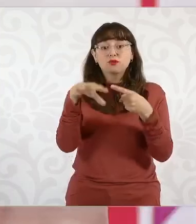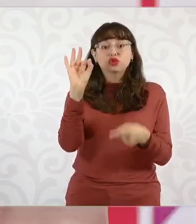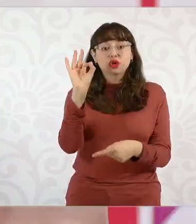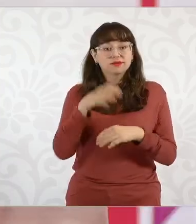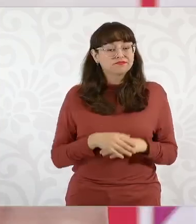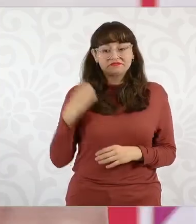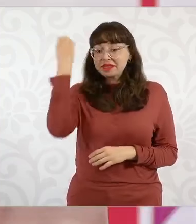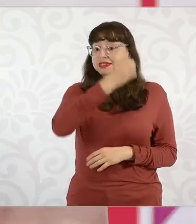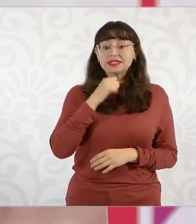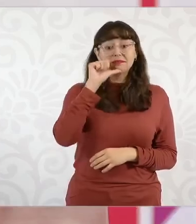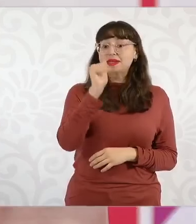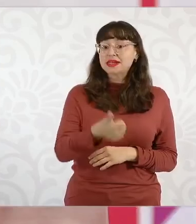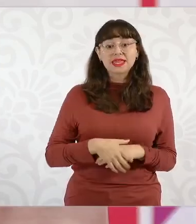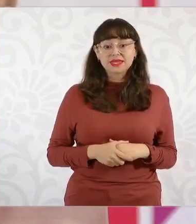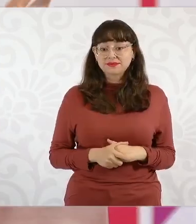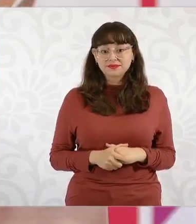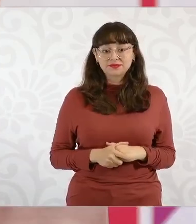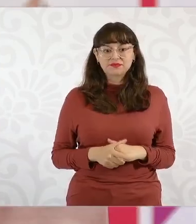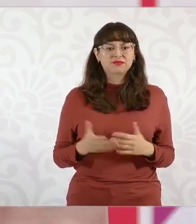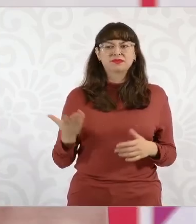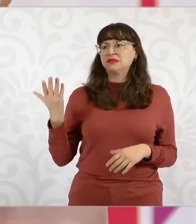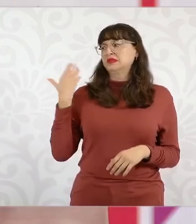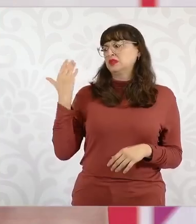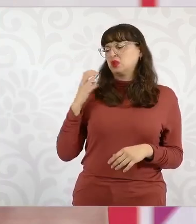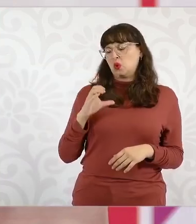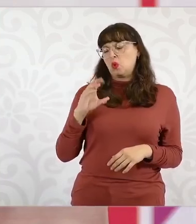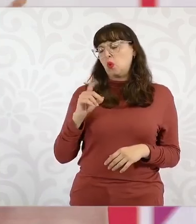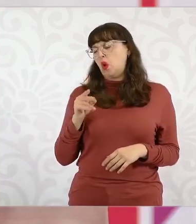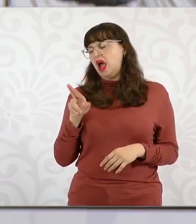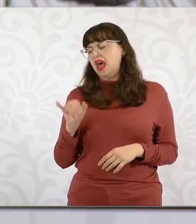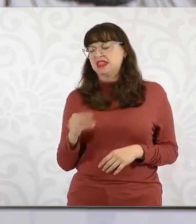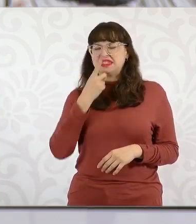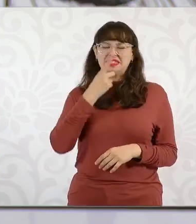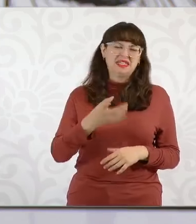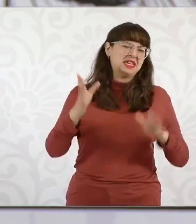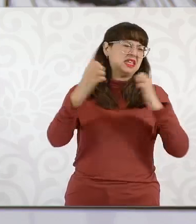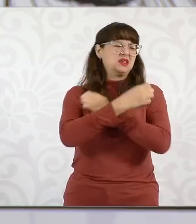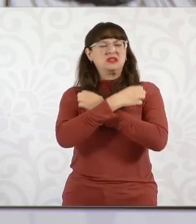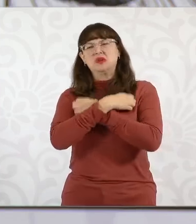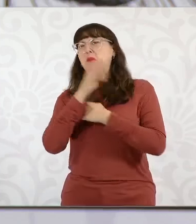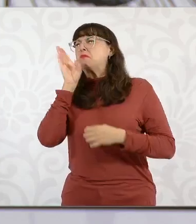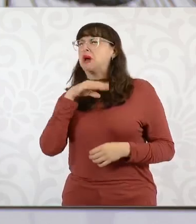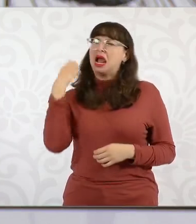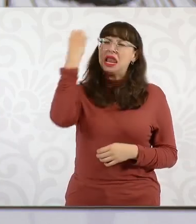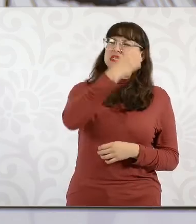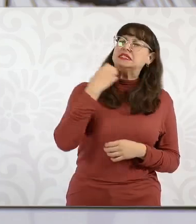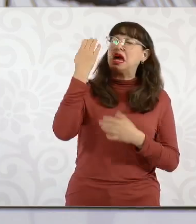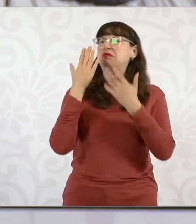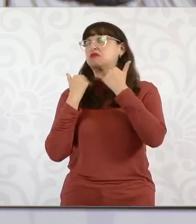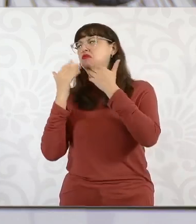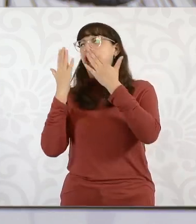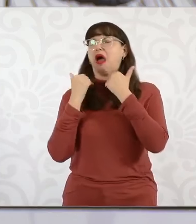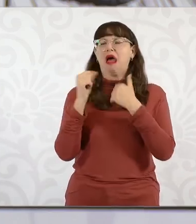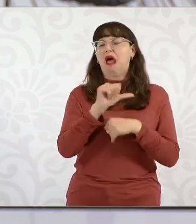El otro día Cuadri sacó de que cómo era posible que lleváramos a la educación tan mal, porque no hay examen de admisión en las